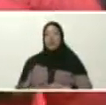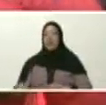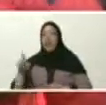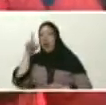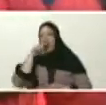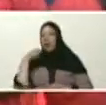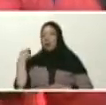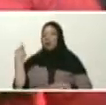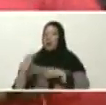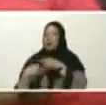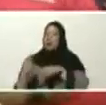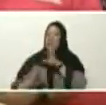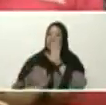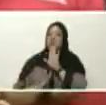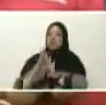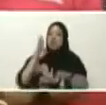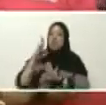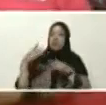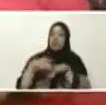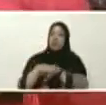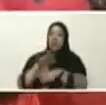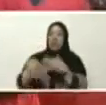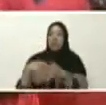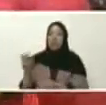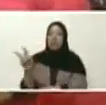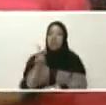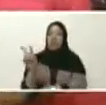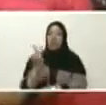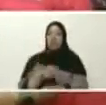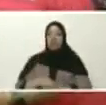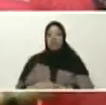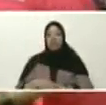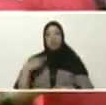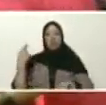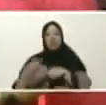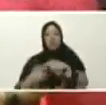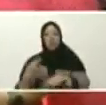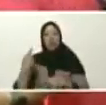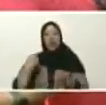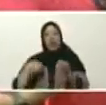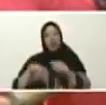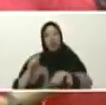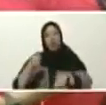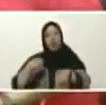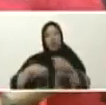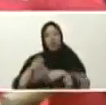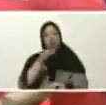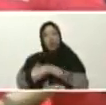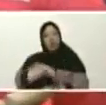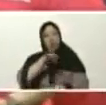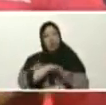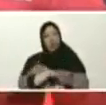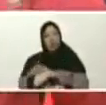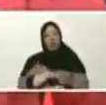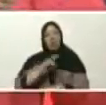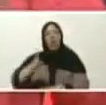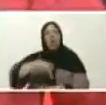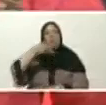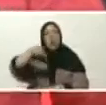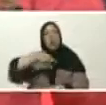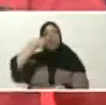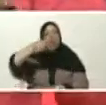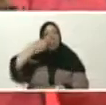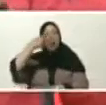la recuperación integral de Venezuela, de la recuperación económica, social, política.